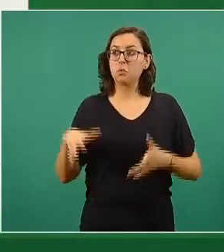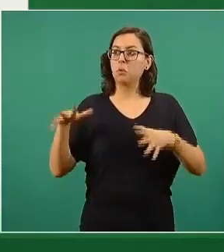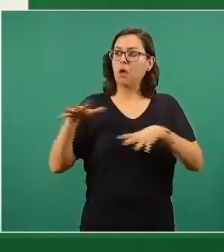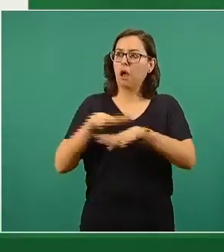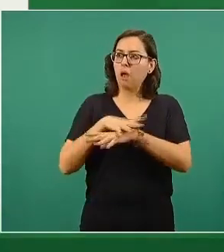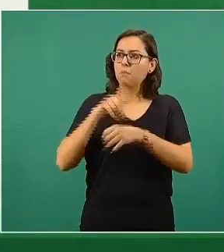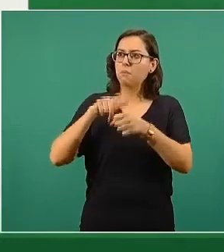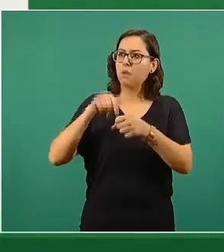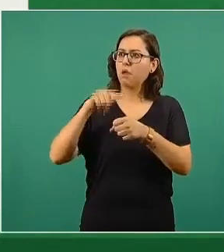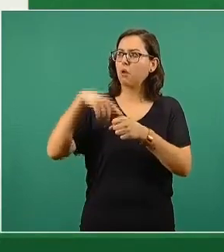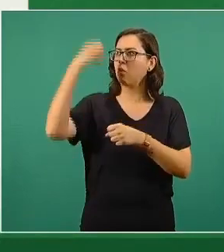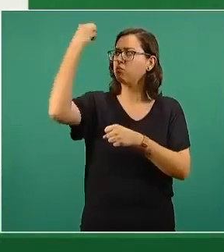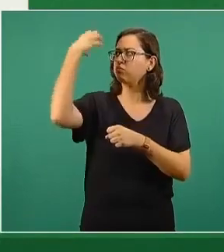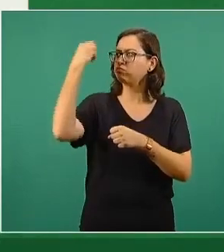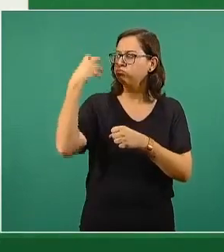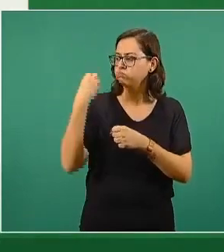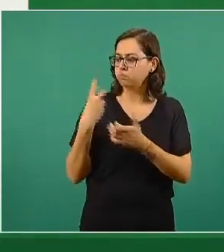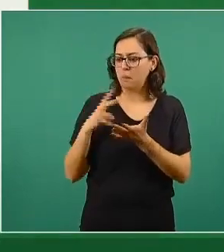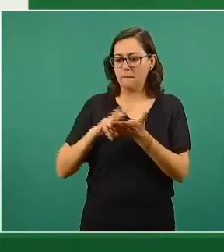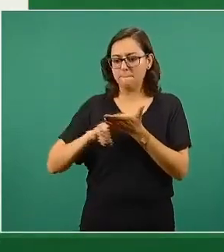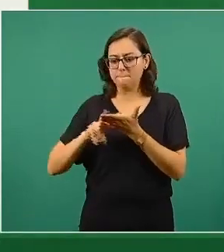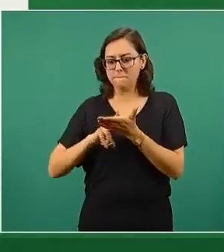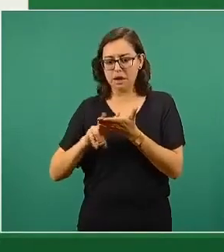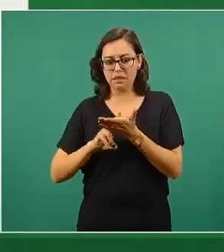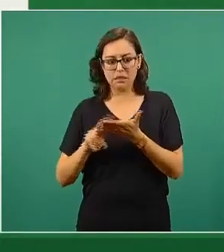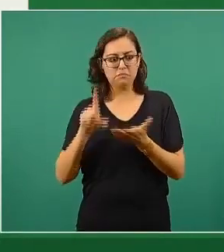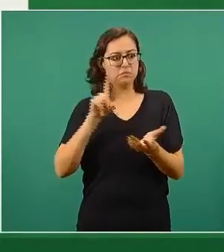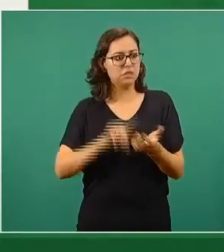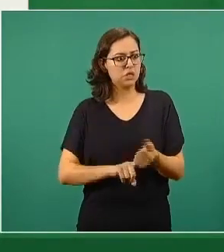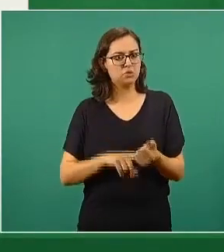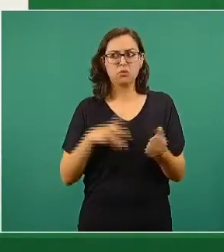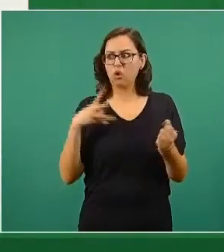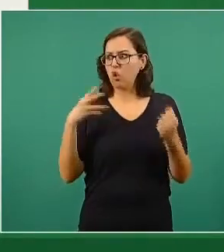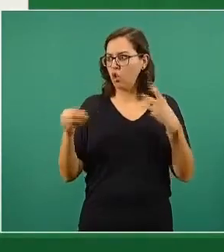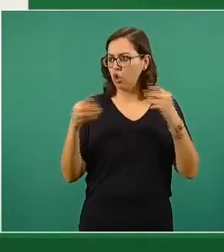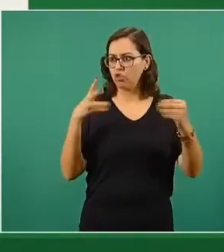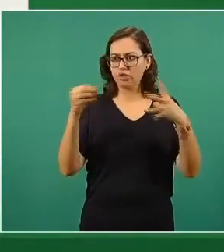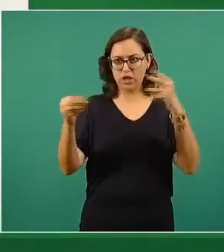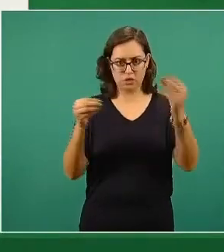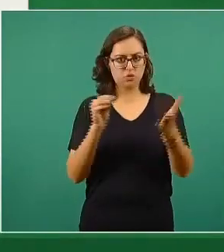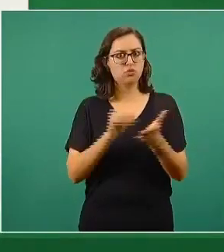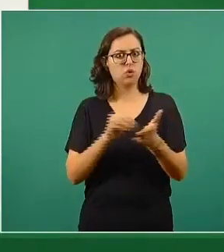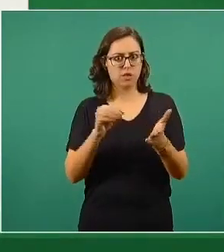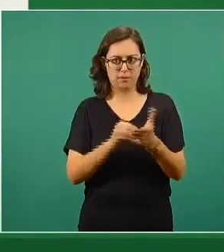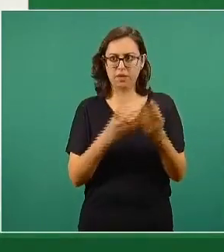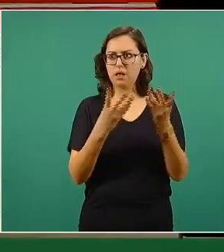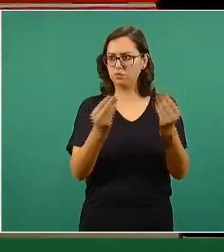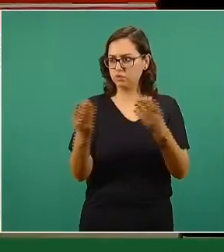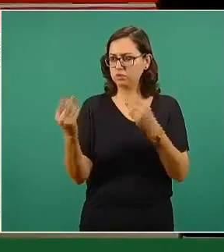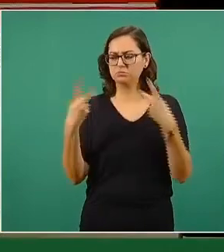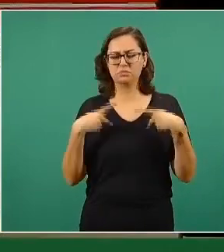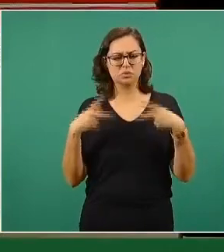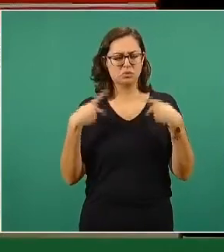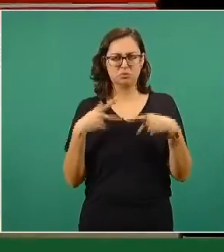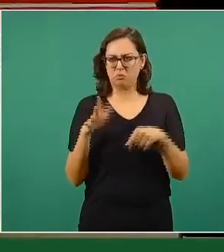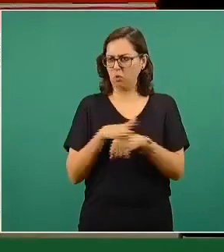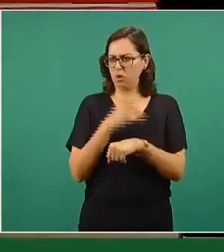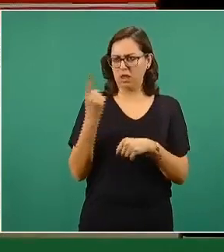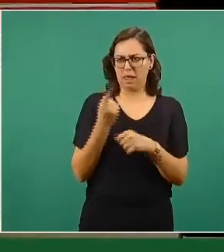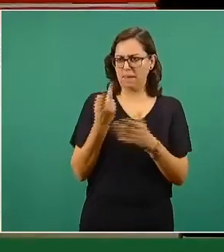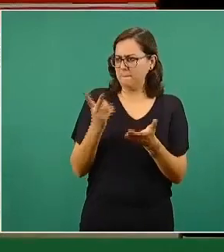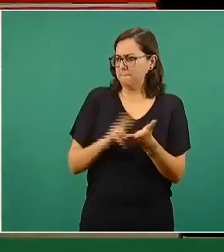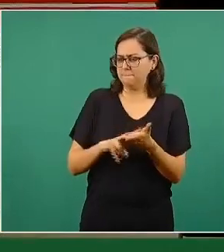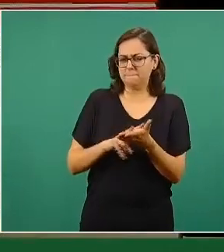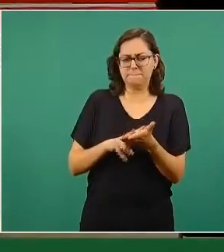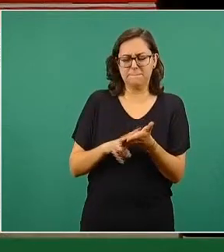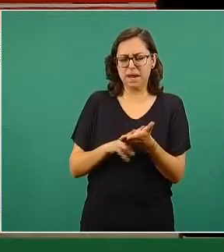dentro del mismo y no son contagios mínimos, sino son contagios grandes o significativos? Gracias.